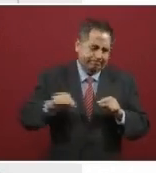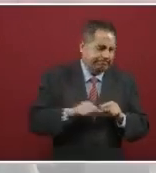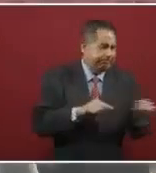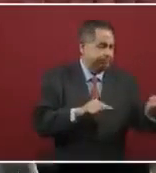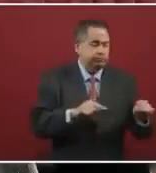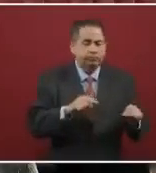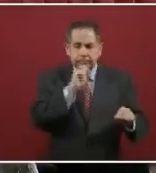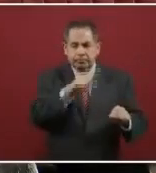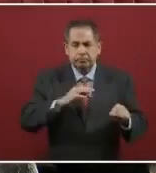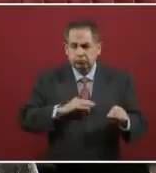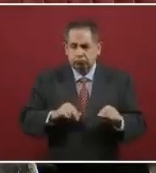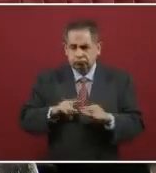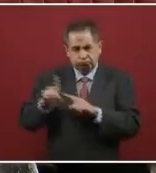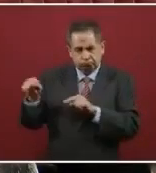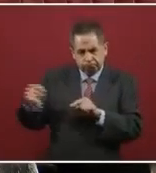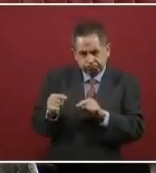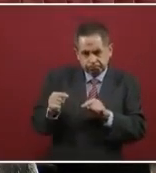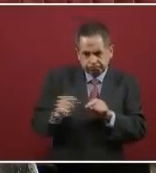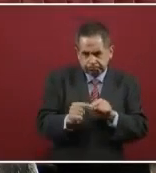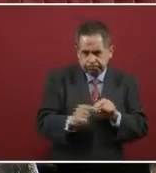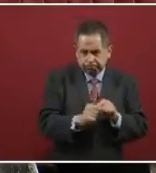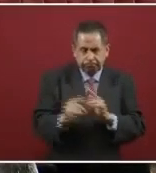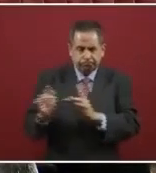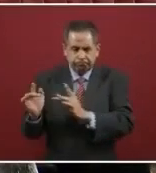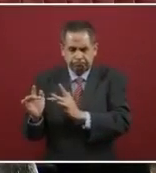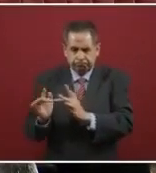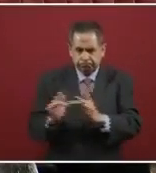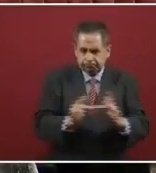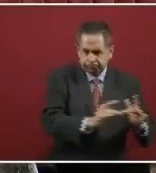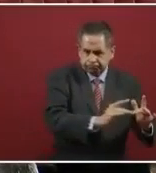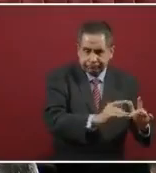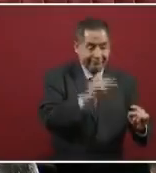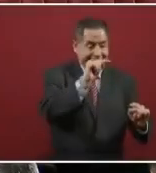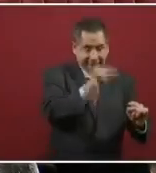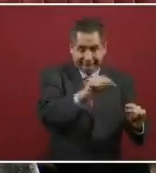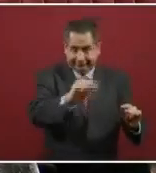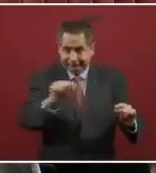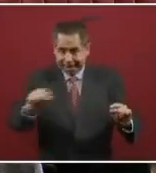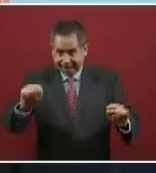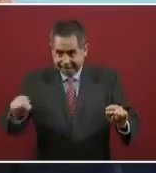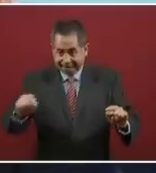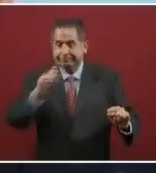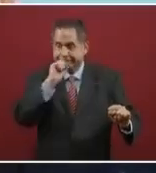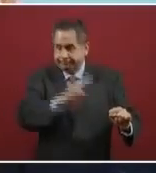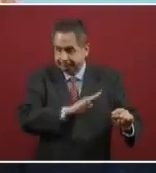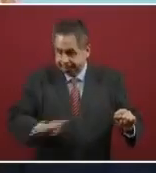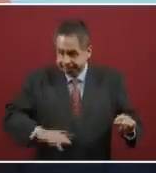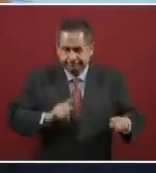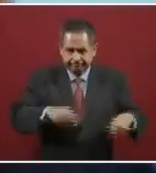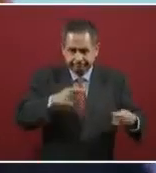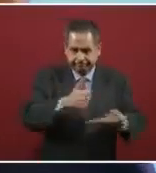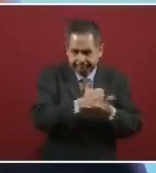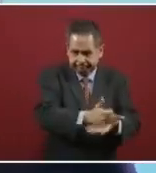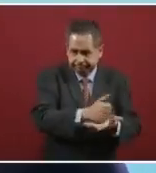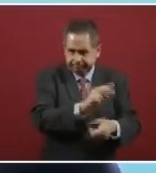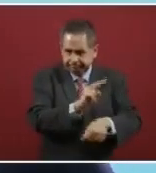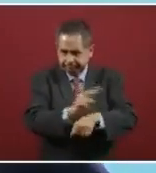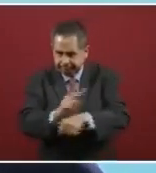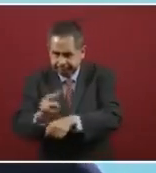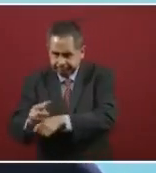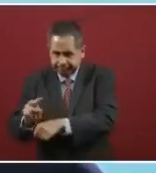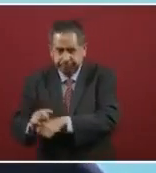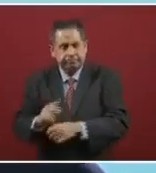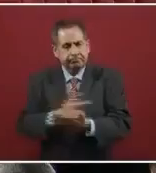Toluca, en donde se van a bajar estos programas. Y ya habíamos mencionado cuáles son estos, pero uno